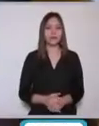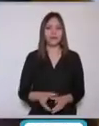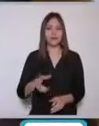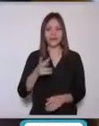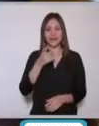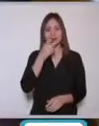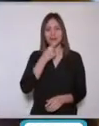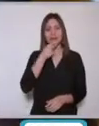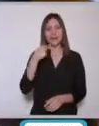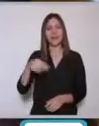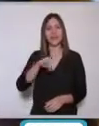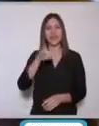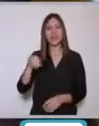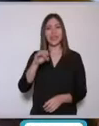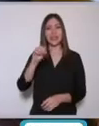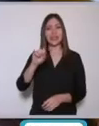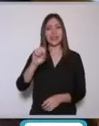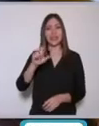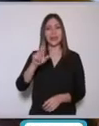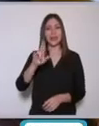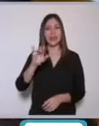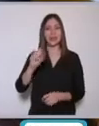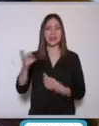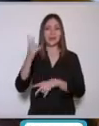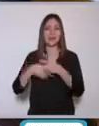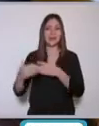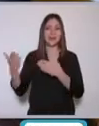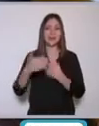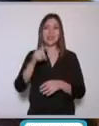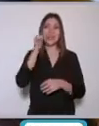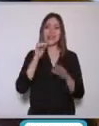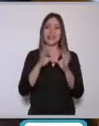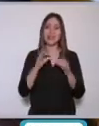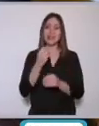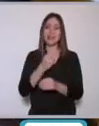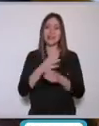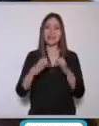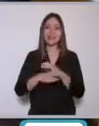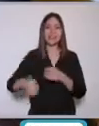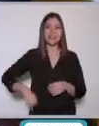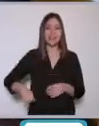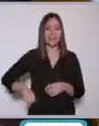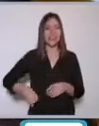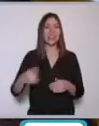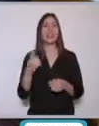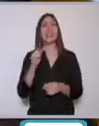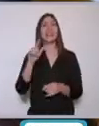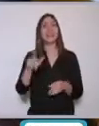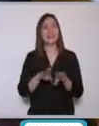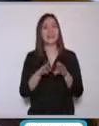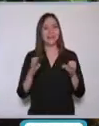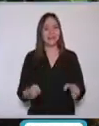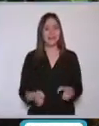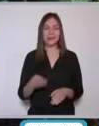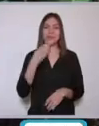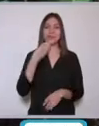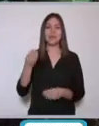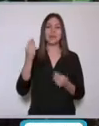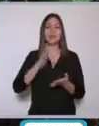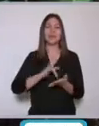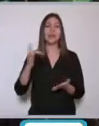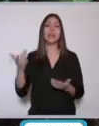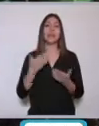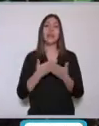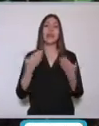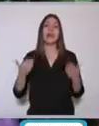José Luis no deja de sorprendernos como cada mañana y nos da mucho Buenos gusto días, Enrique. recibirte. ¿Cómo Buenos estás, días, José Luis? Liliana. Buenos Muy bien, días. muchas gracias. Oye, ahora nos vamos más